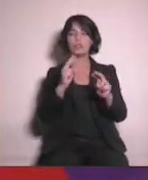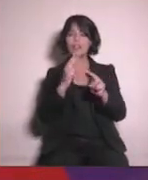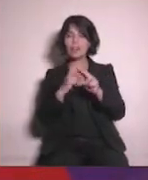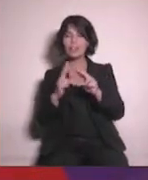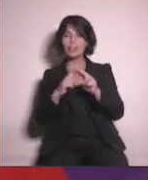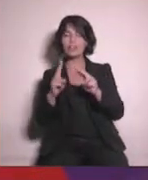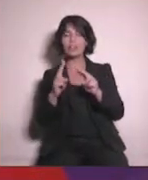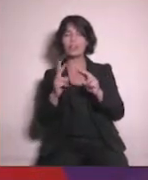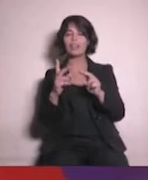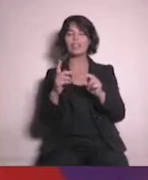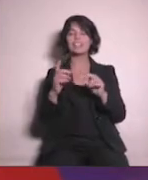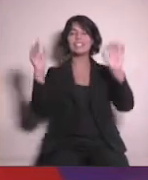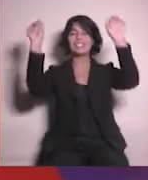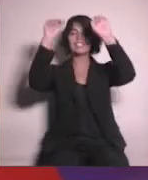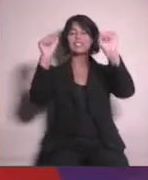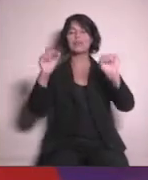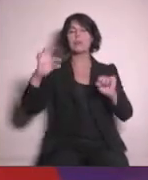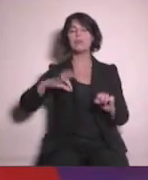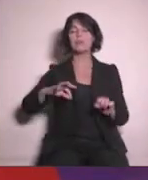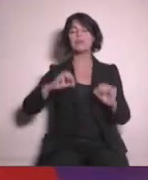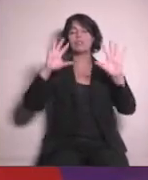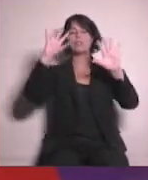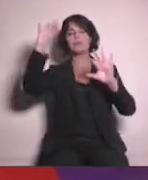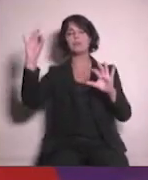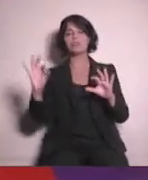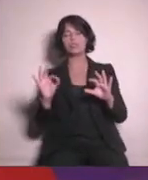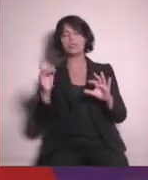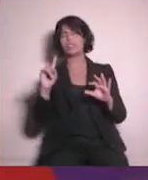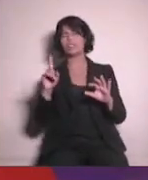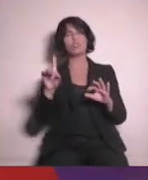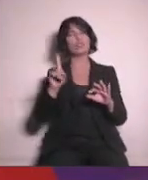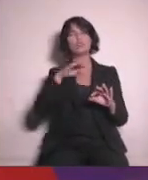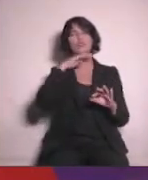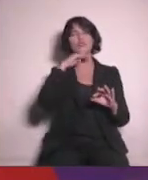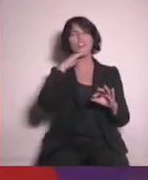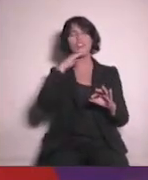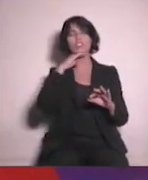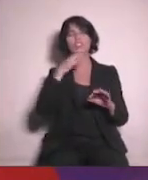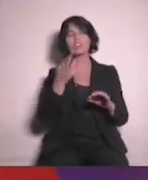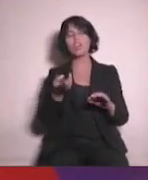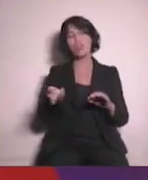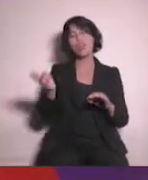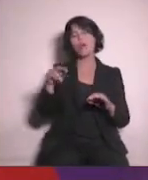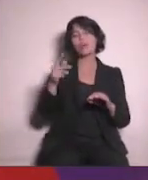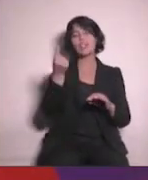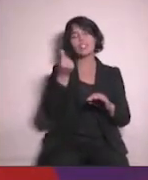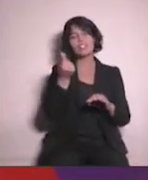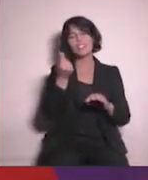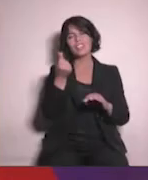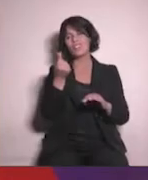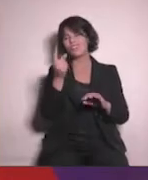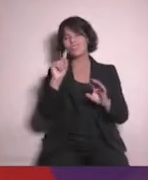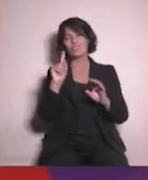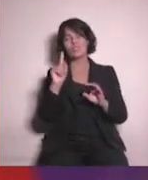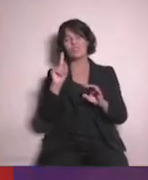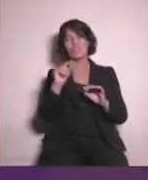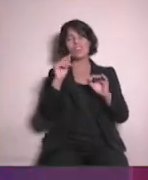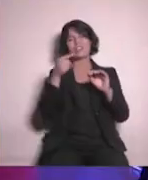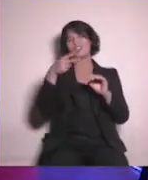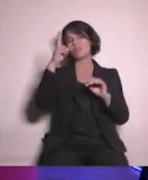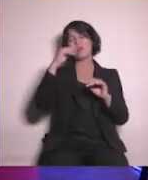pensión. 10% de tasa de cotización ya no es suficiente. Los retornos futuros no van a ser como los retornos